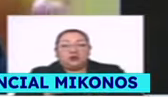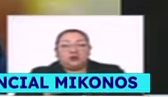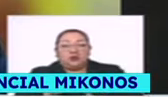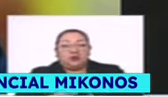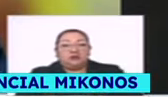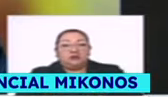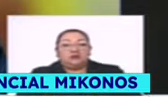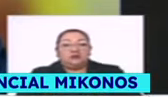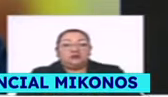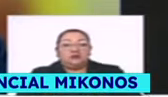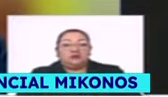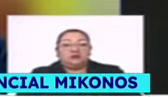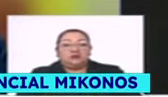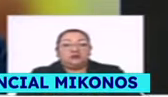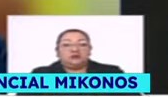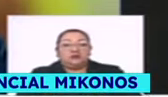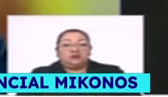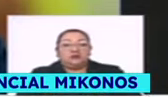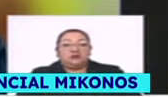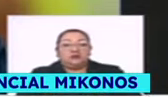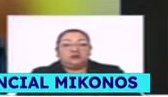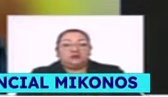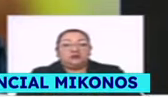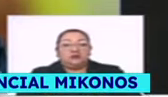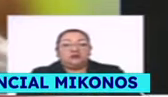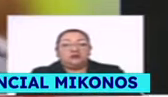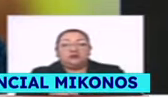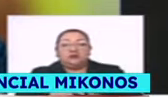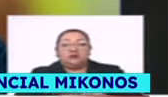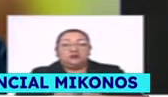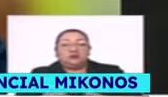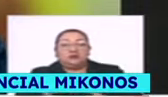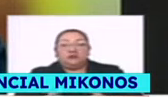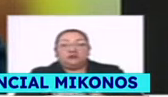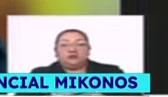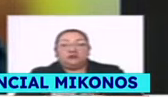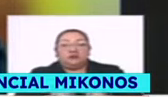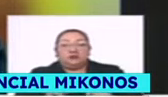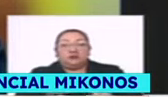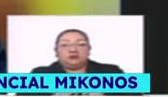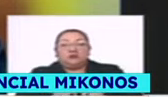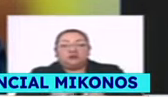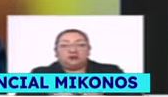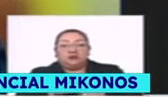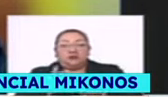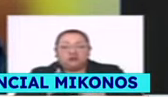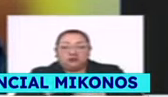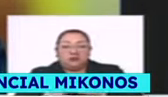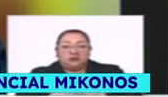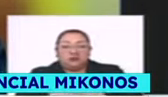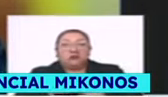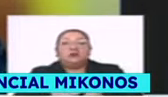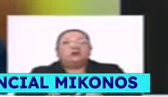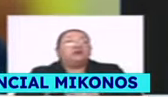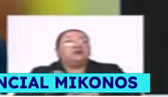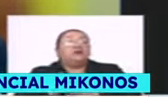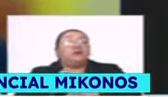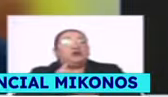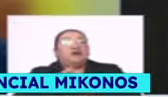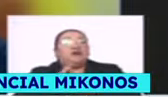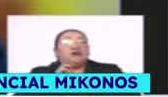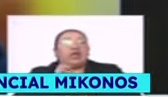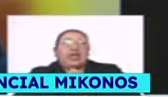Yo he entregado todas las listas de todos los carros que han estacionado que han ingresado a Mico tanto en enero como en